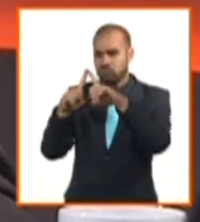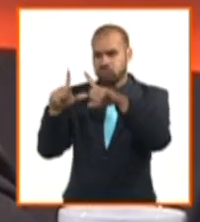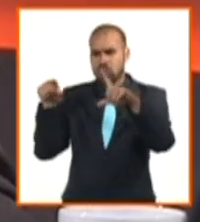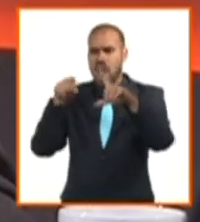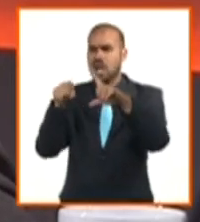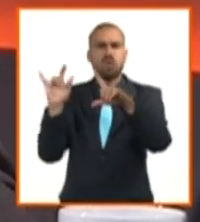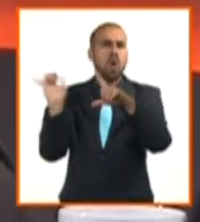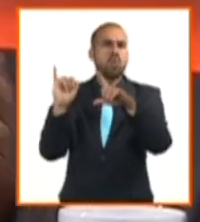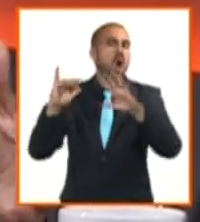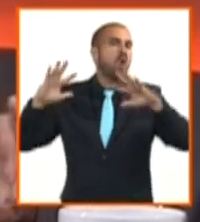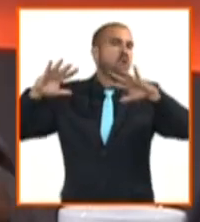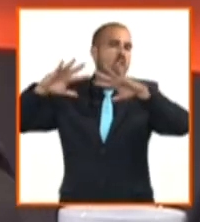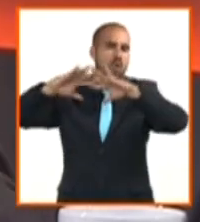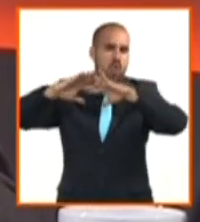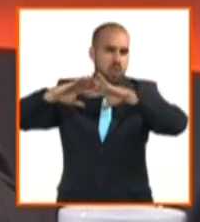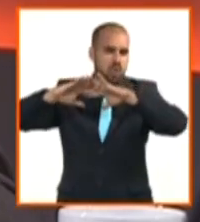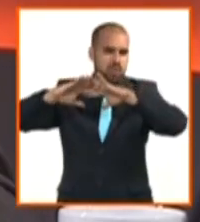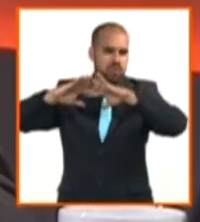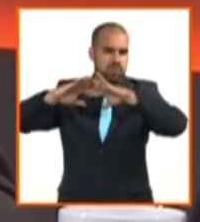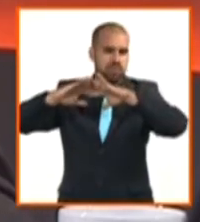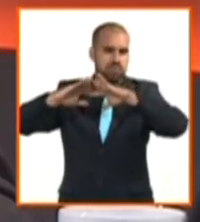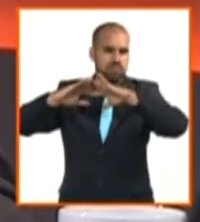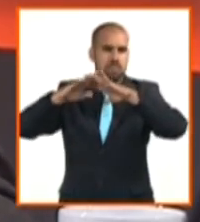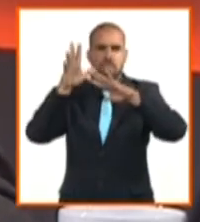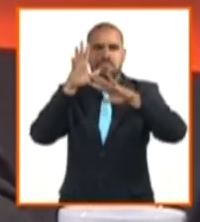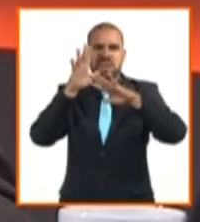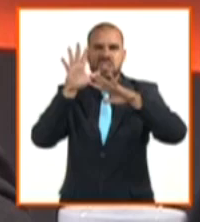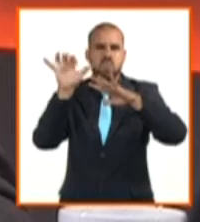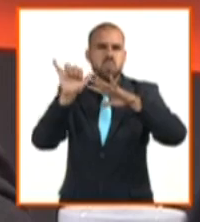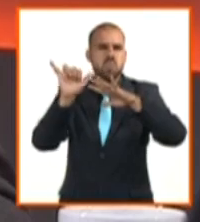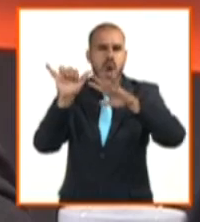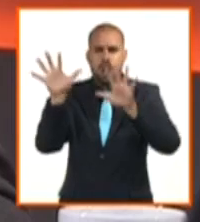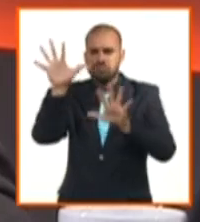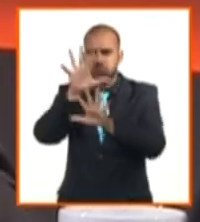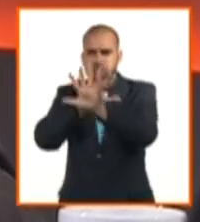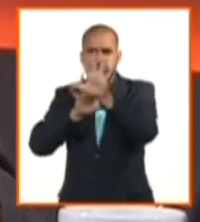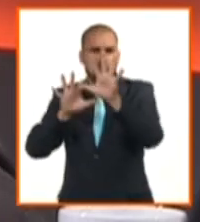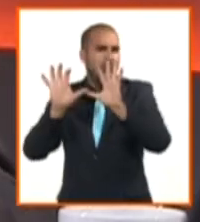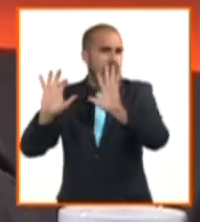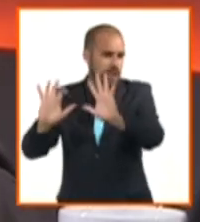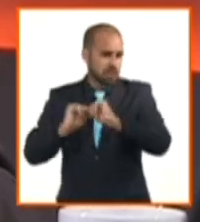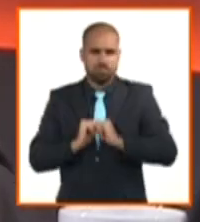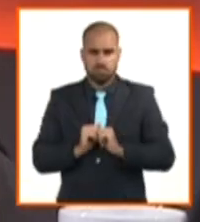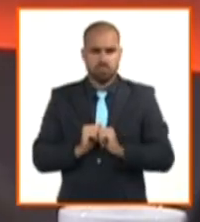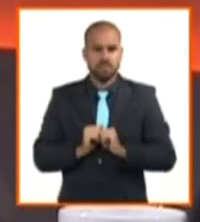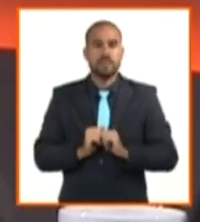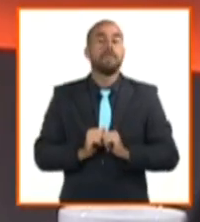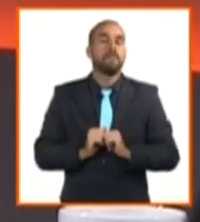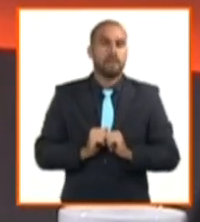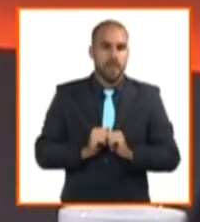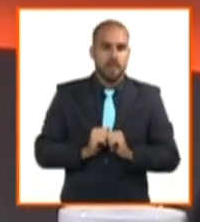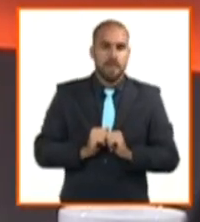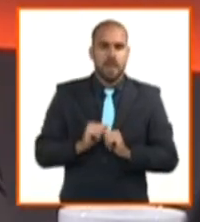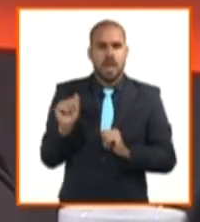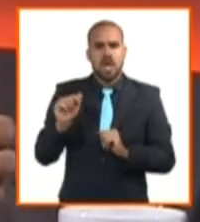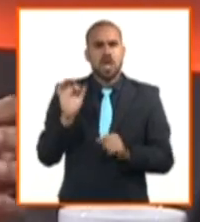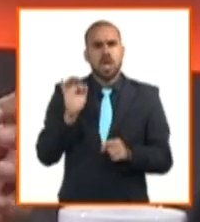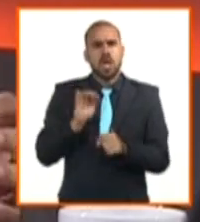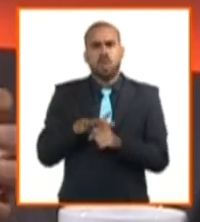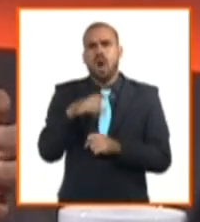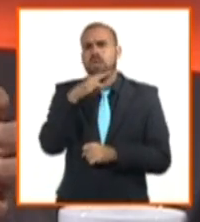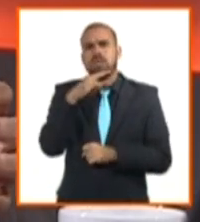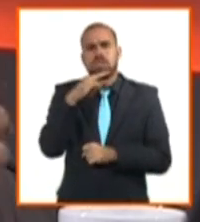una perturbación tropical como también se le puede llamar y entonces se mantuvo con poco movimiento